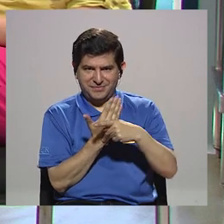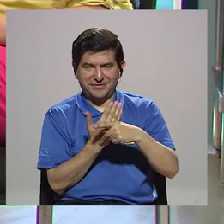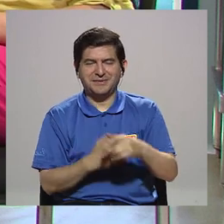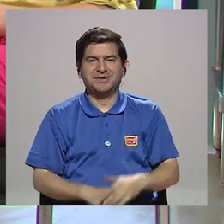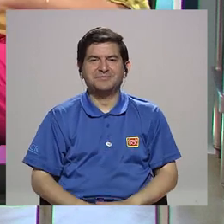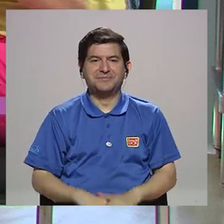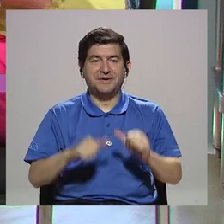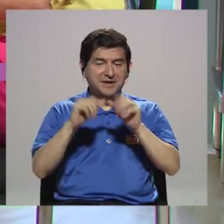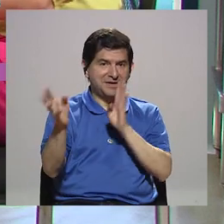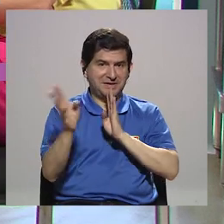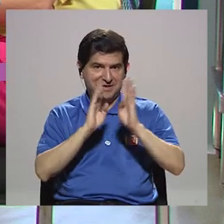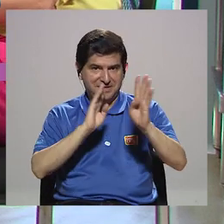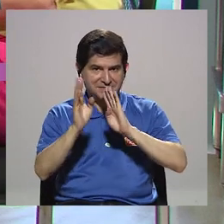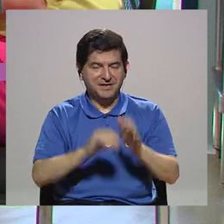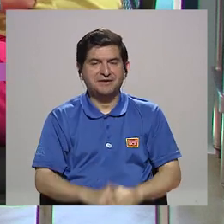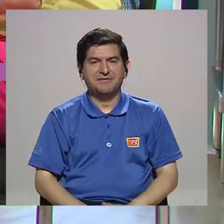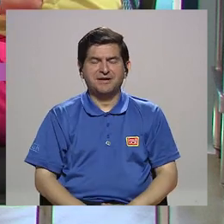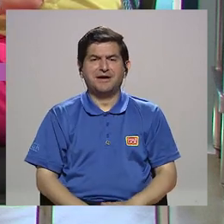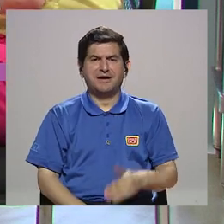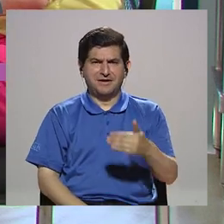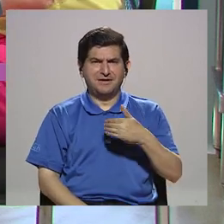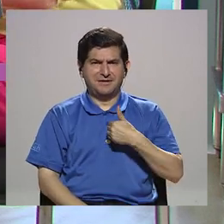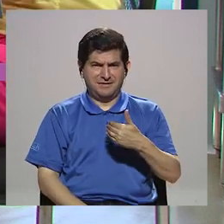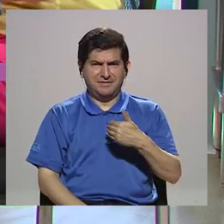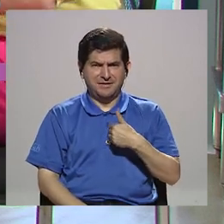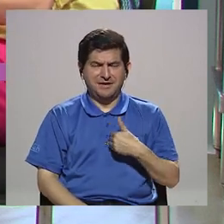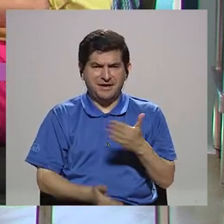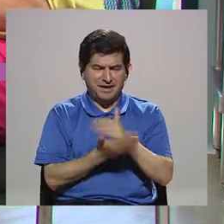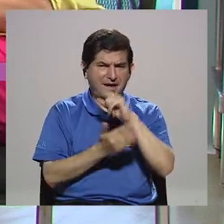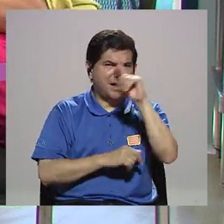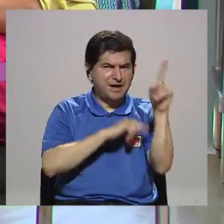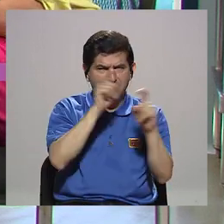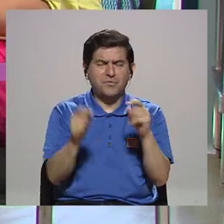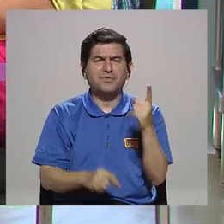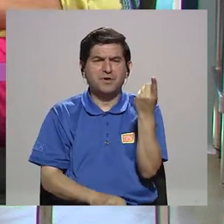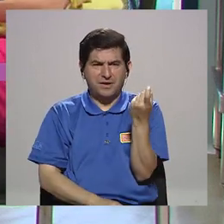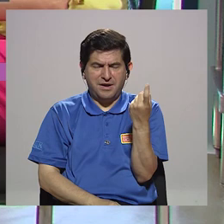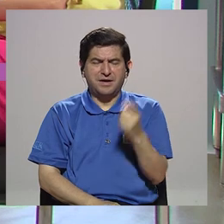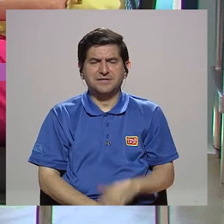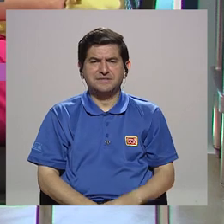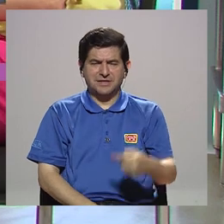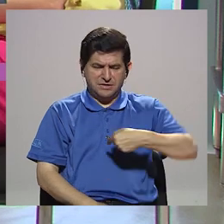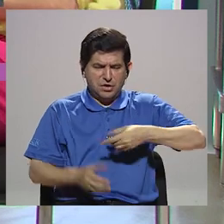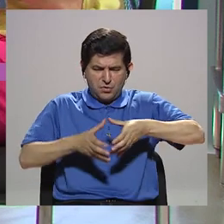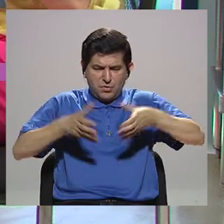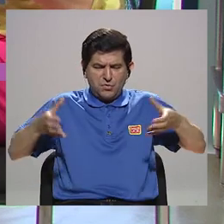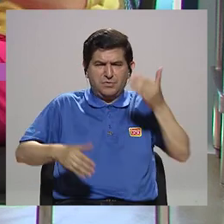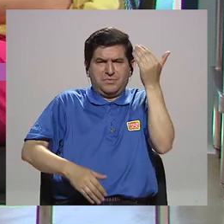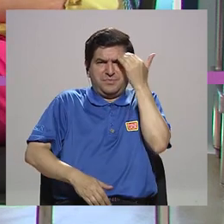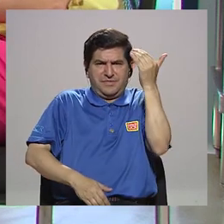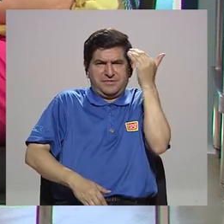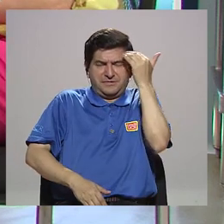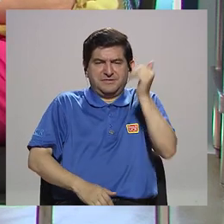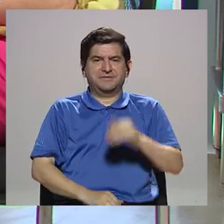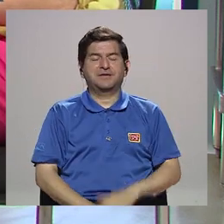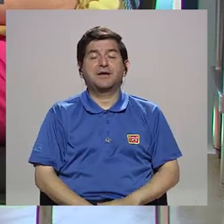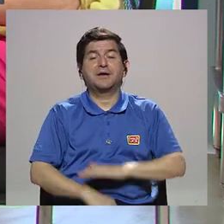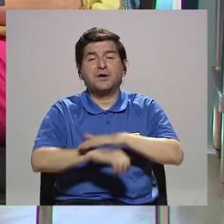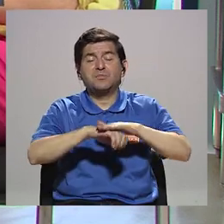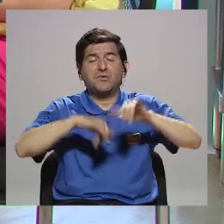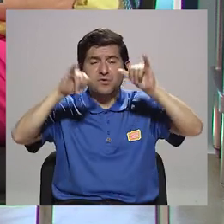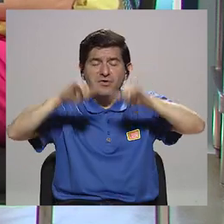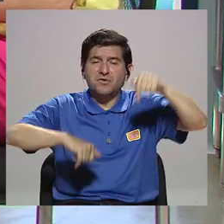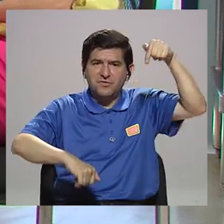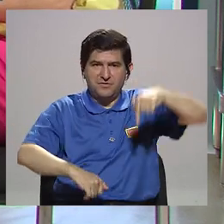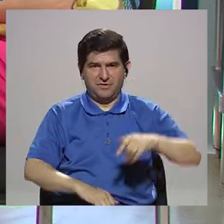programa. Vamos a seguir conversando un poquito más, nos queda hacer unas cuantas preguntas acerca de la gastritis para que podamos conocer un poquito más.